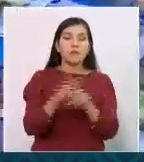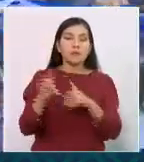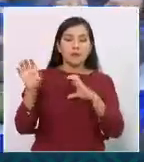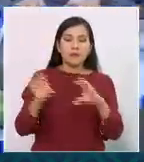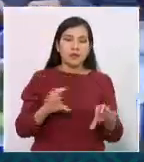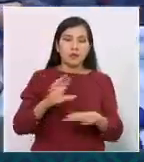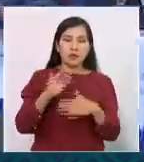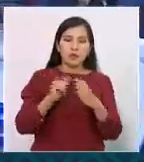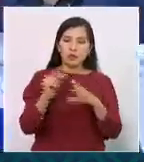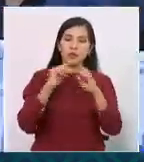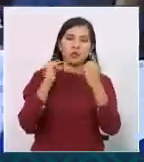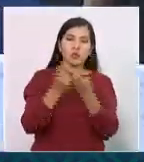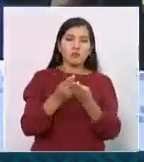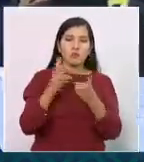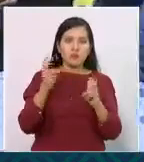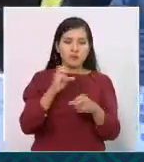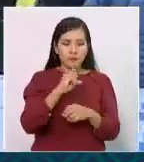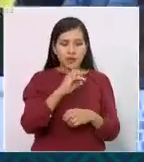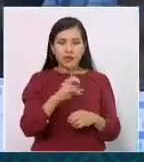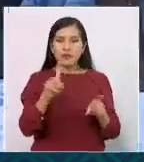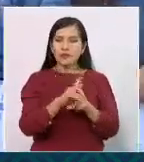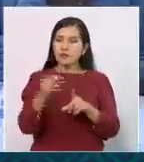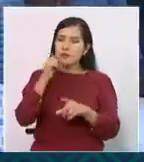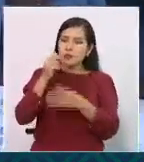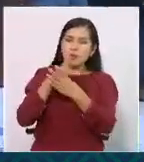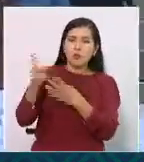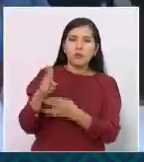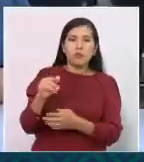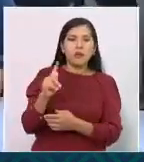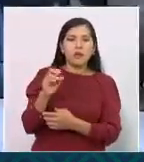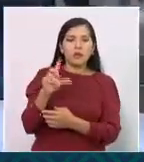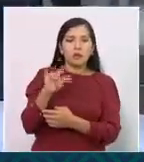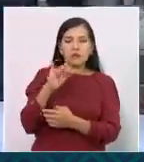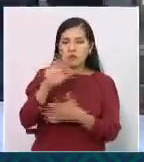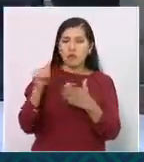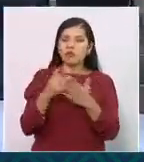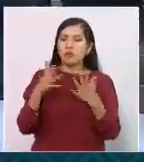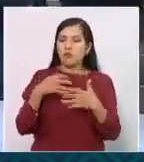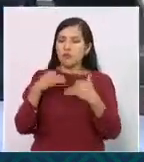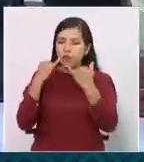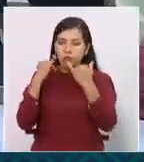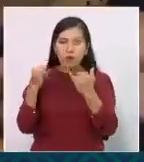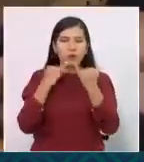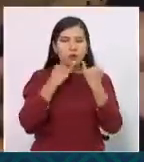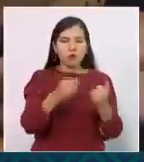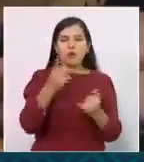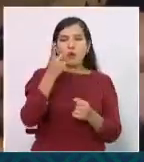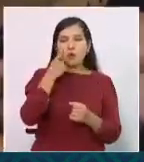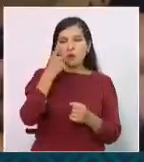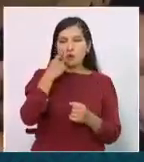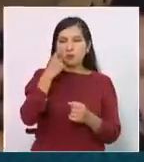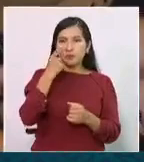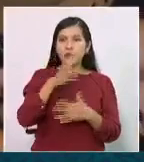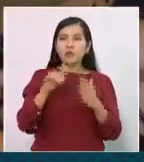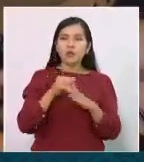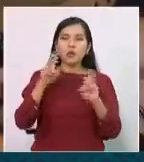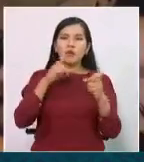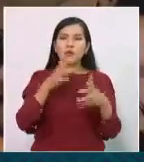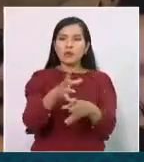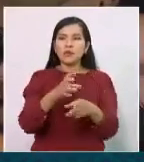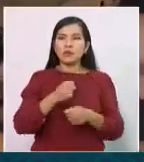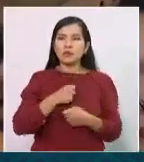tanto de sindicales y bartolinas, se les ha hecho conocer la información correspondiente, ellos mismos han hecho la